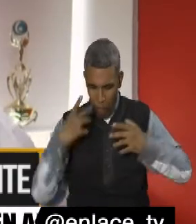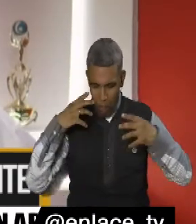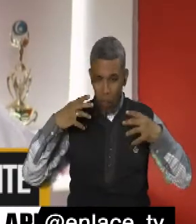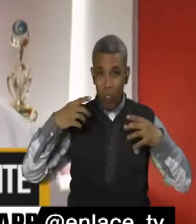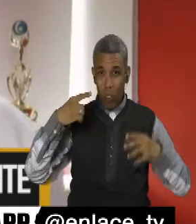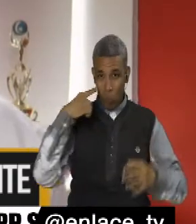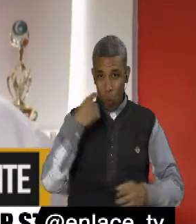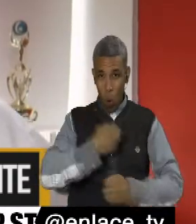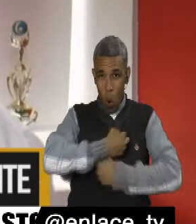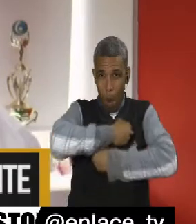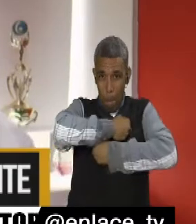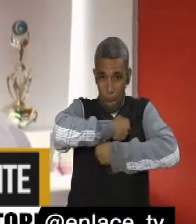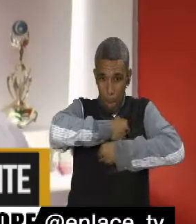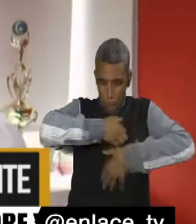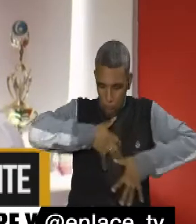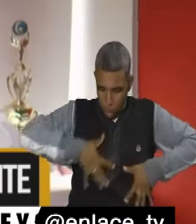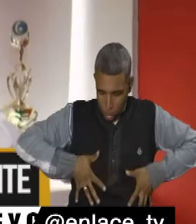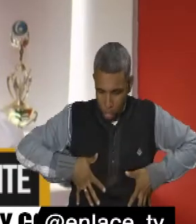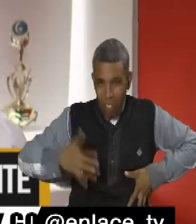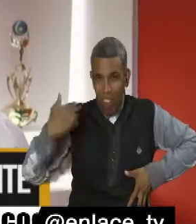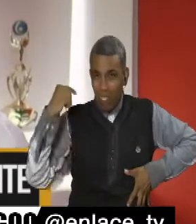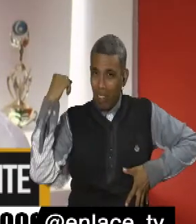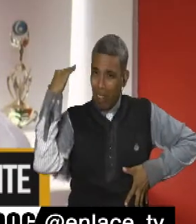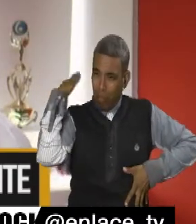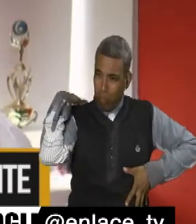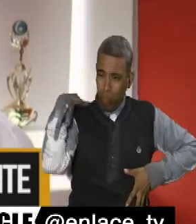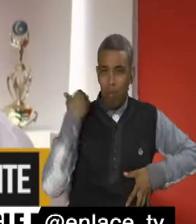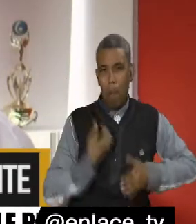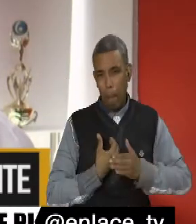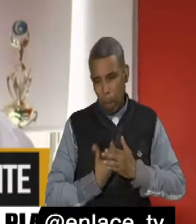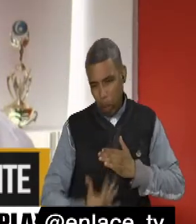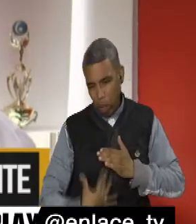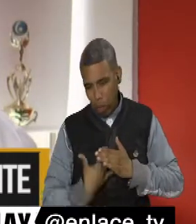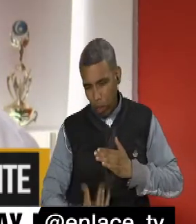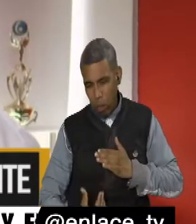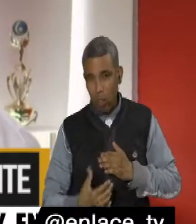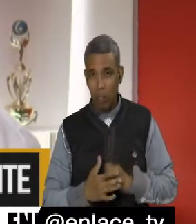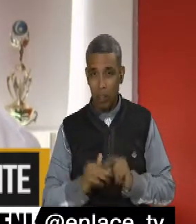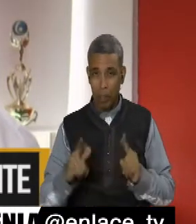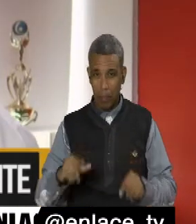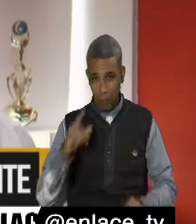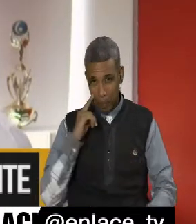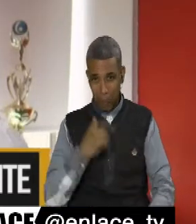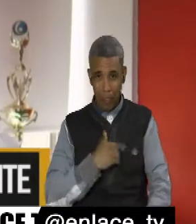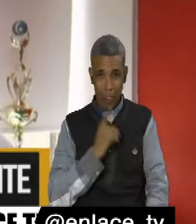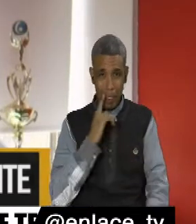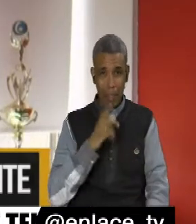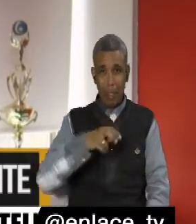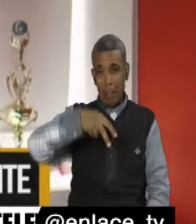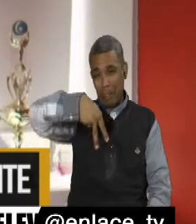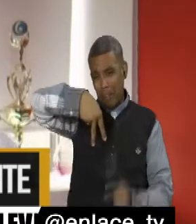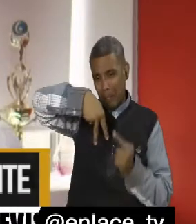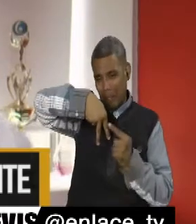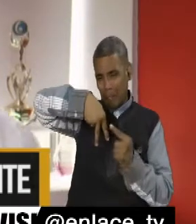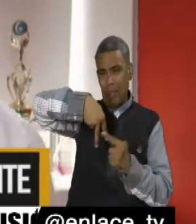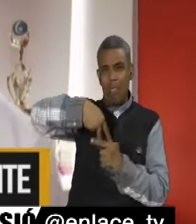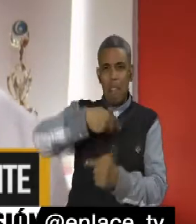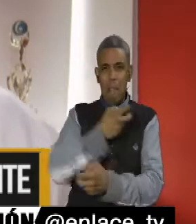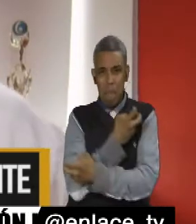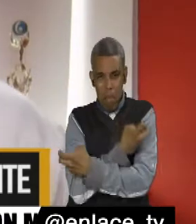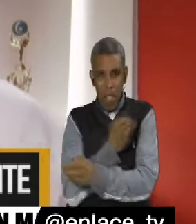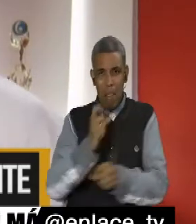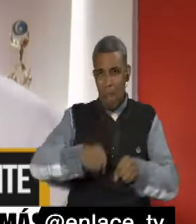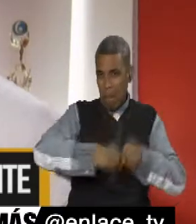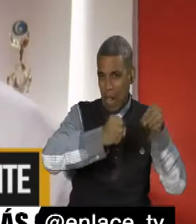con deformidades de los miembros inferiores que requirieron corrección por parte del servicio de ortopedia, pero que